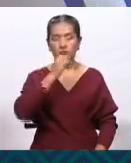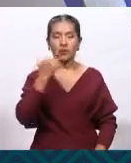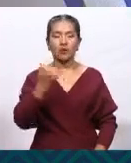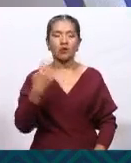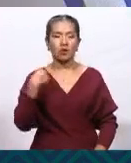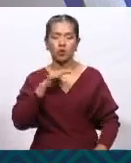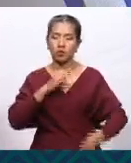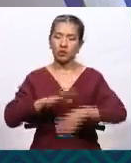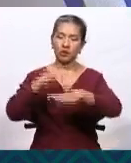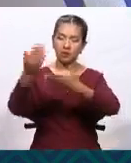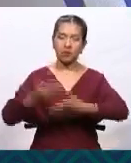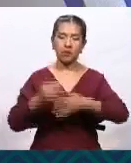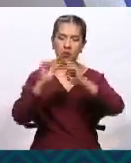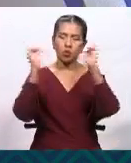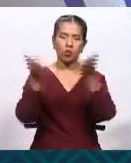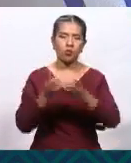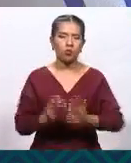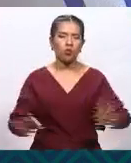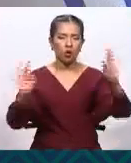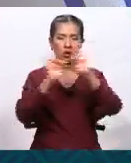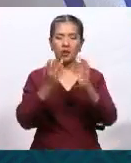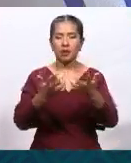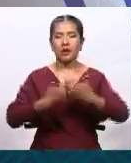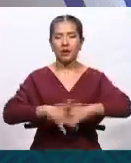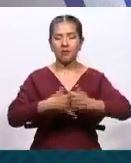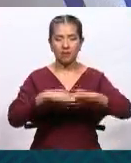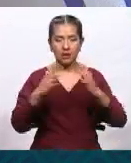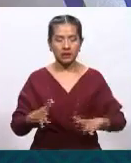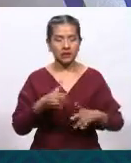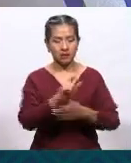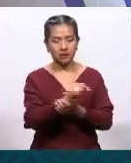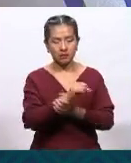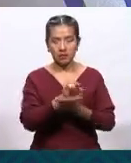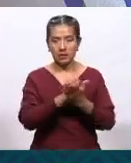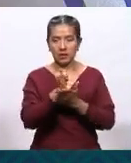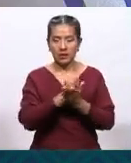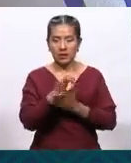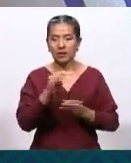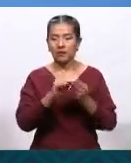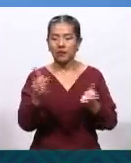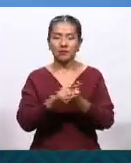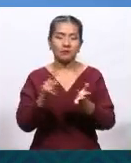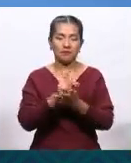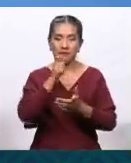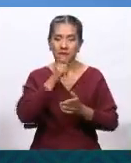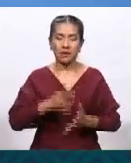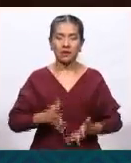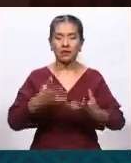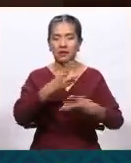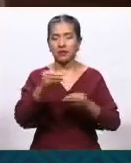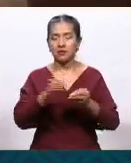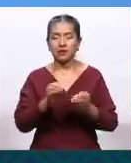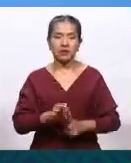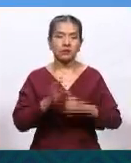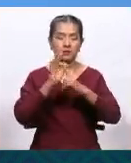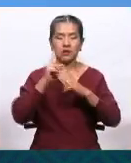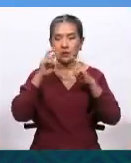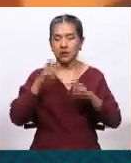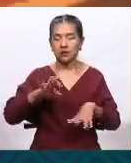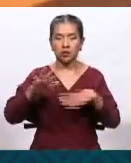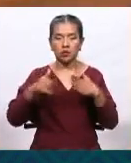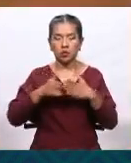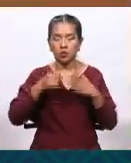un grupo importante de empresarios, influencers europeos y medios de prensa especializados en turismo para que